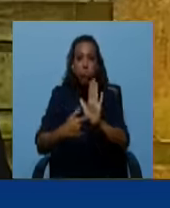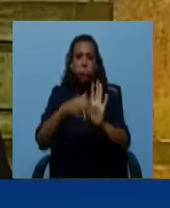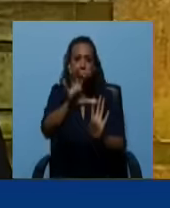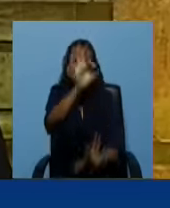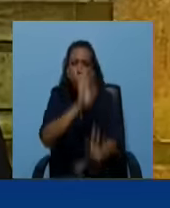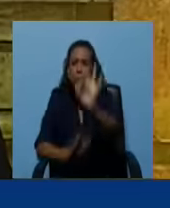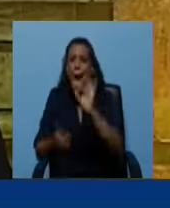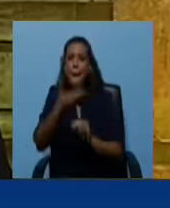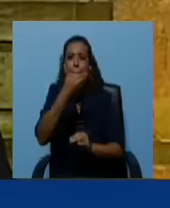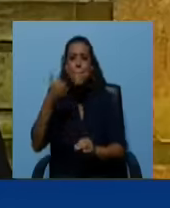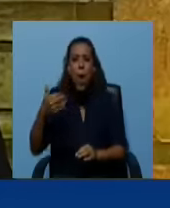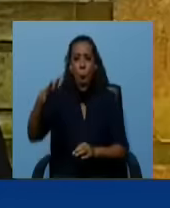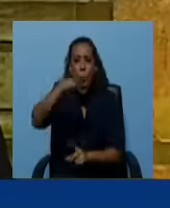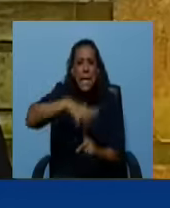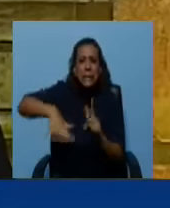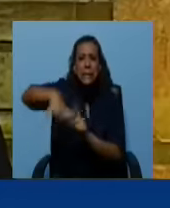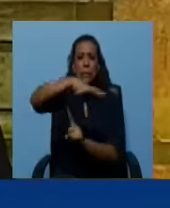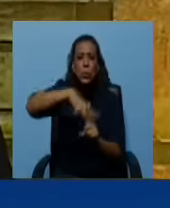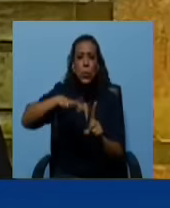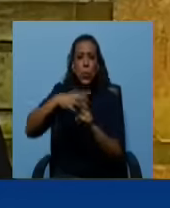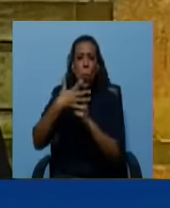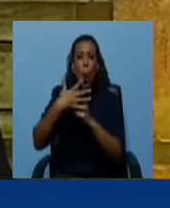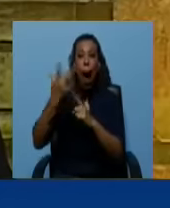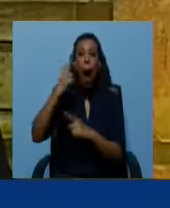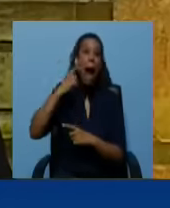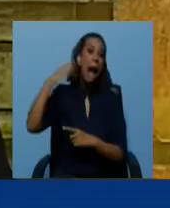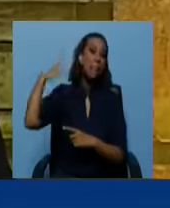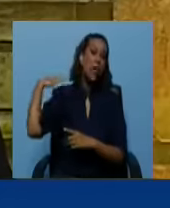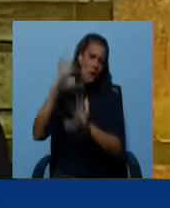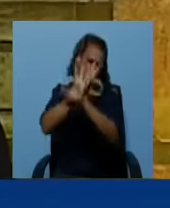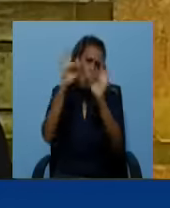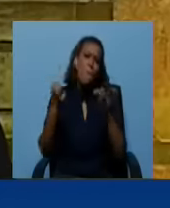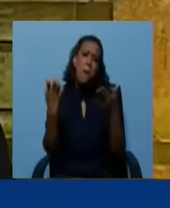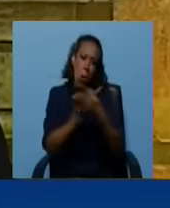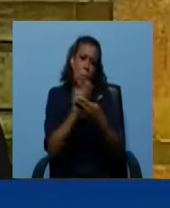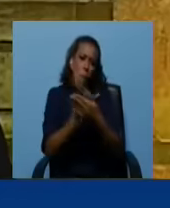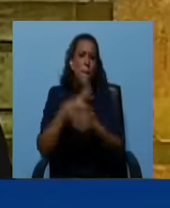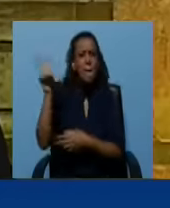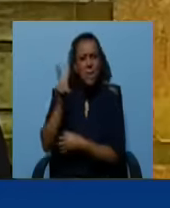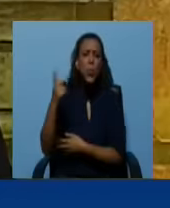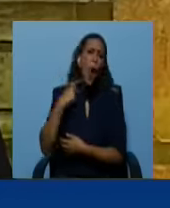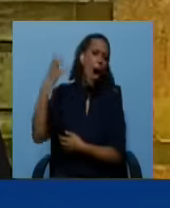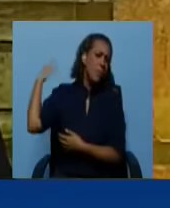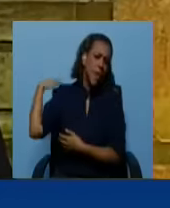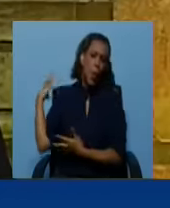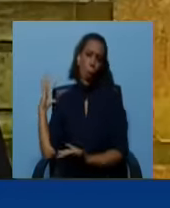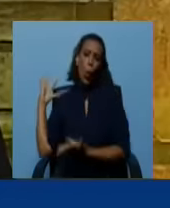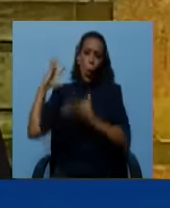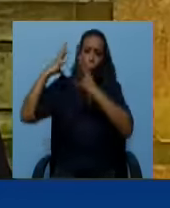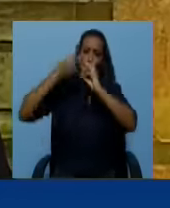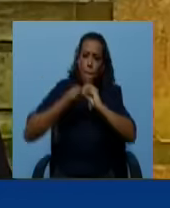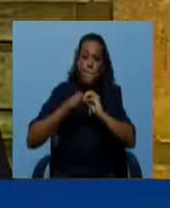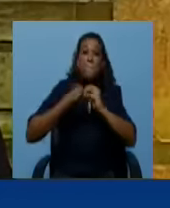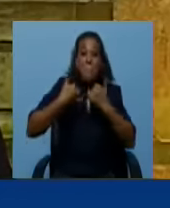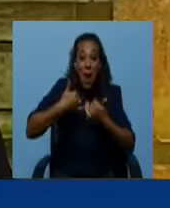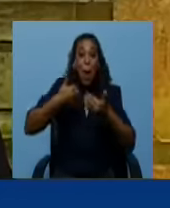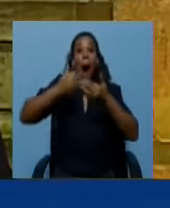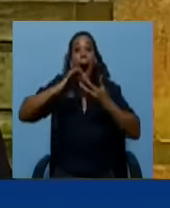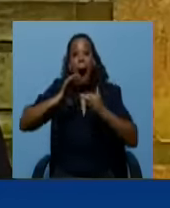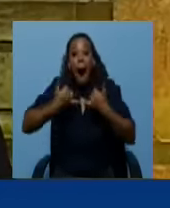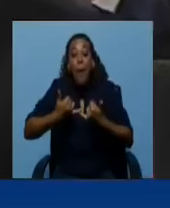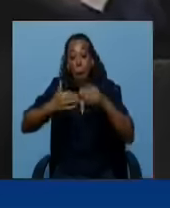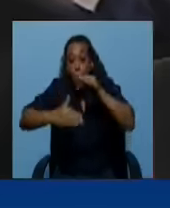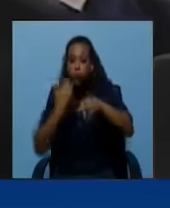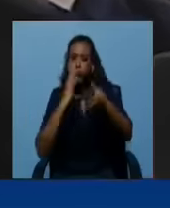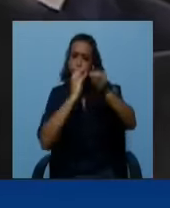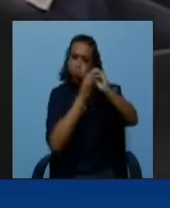lo mejor de las antiguas formas de funcionar la economía, pero que va configurando un nuevo